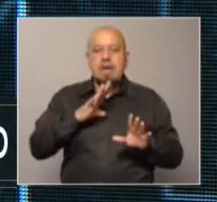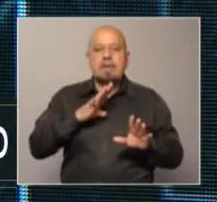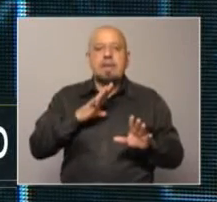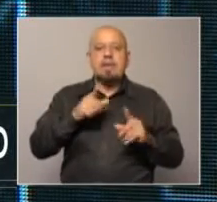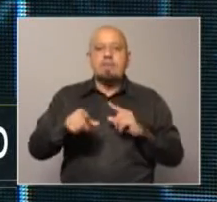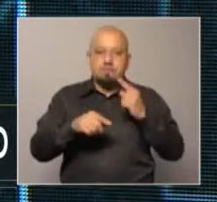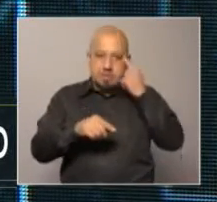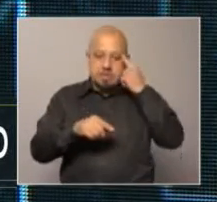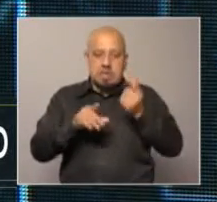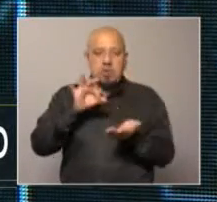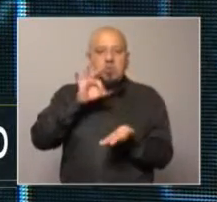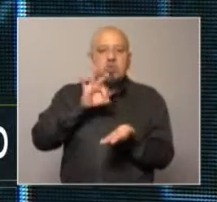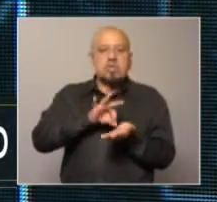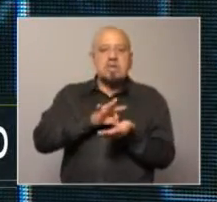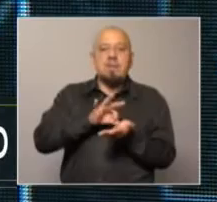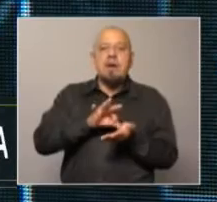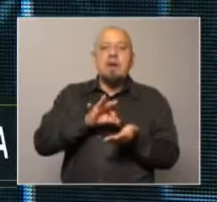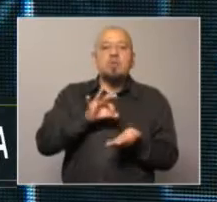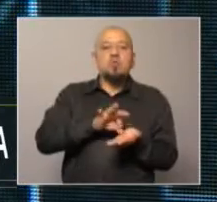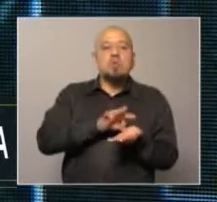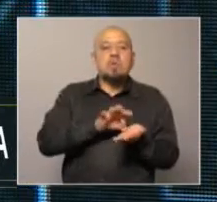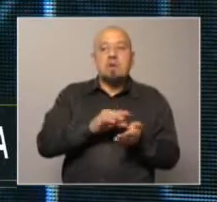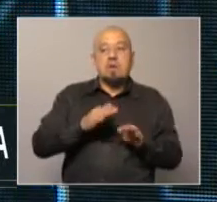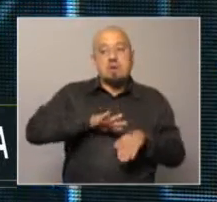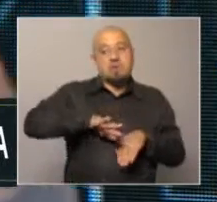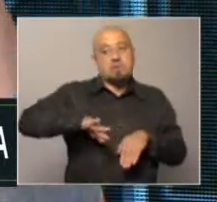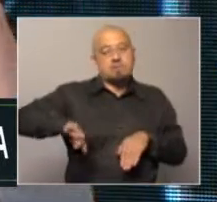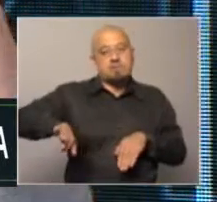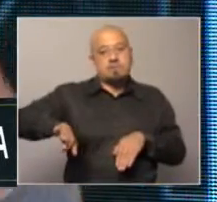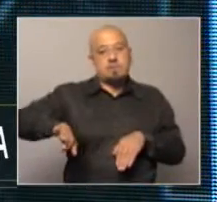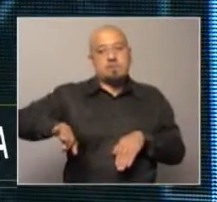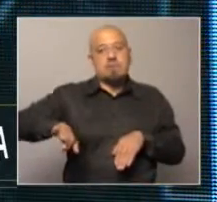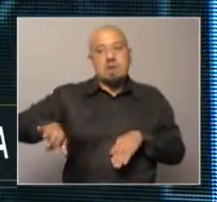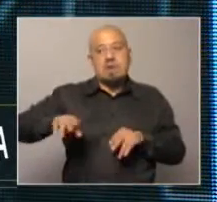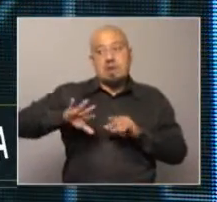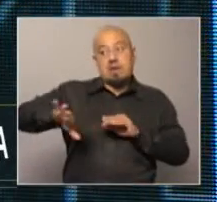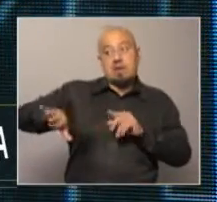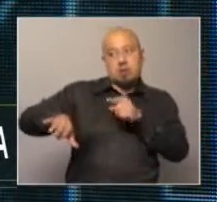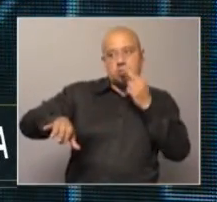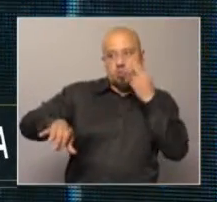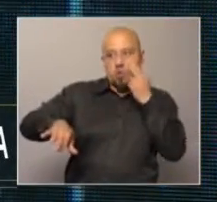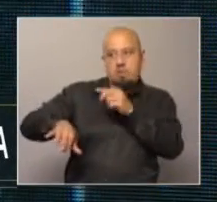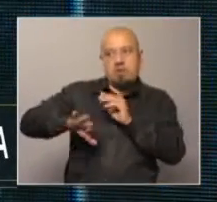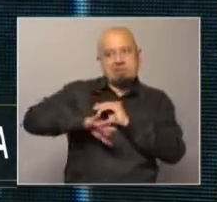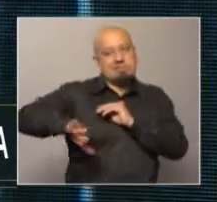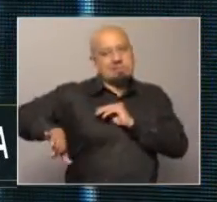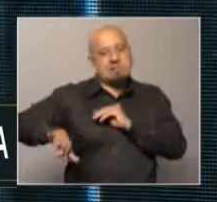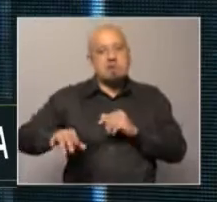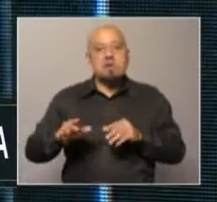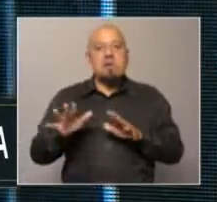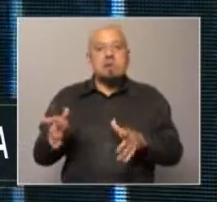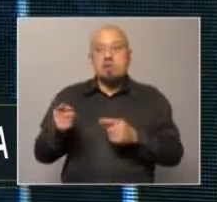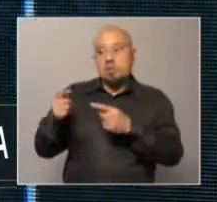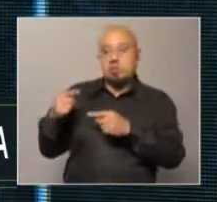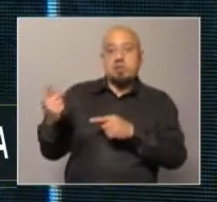tenemos pensar en un sistema incapacitador que aísla el problema, entre comillas, por un tiempo, que es una